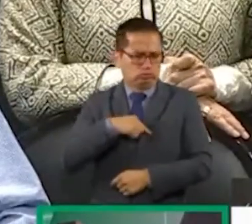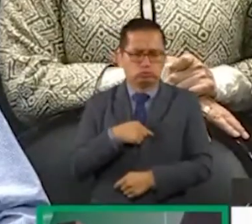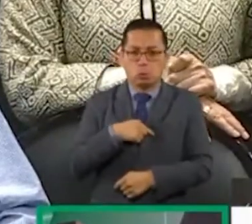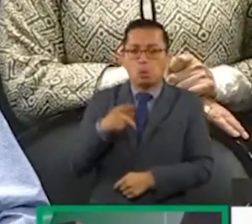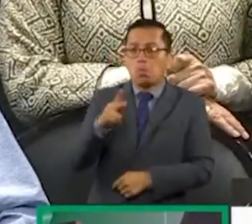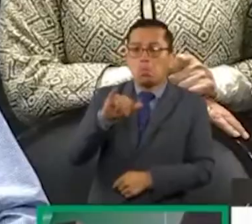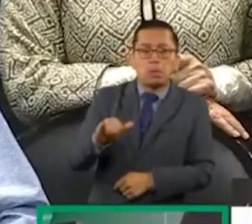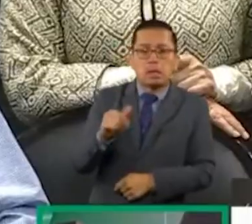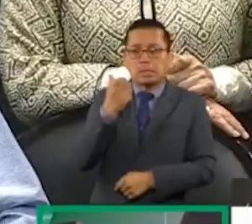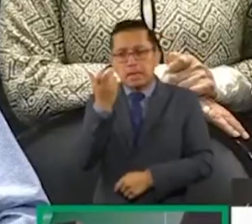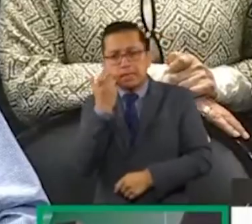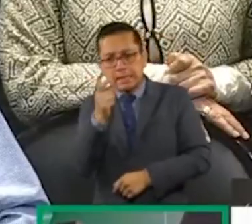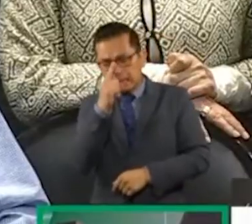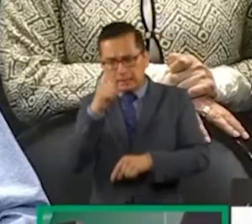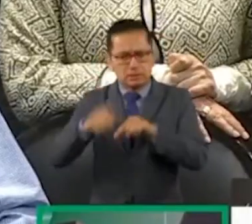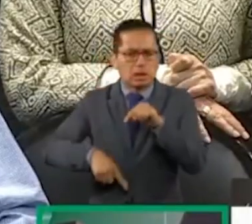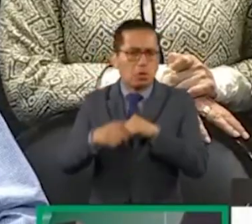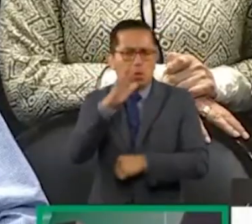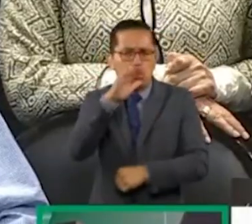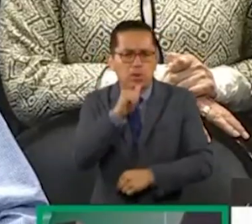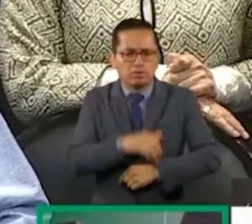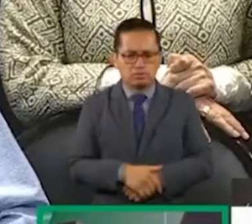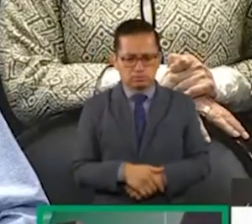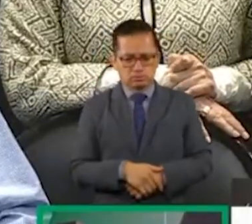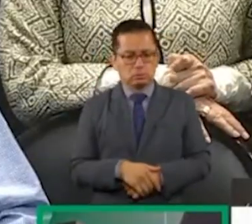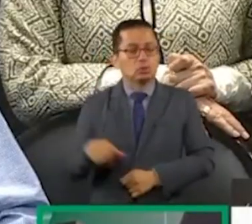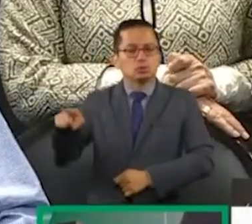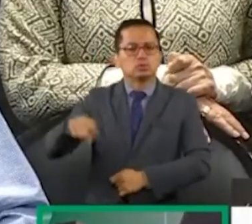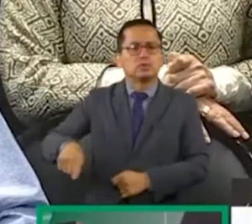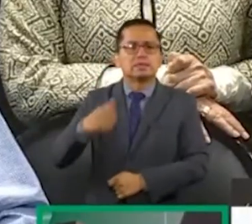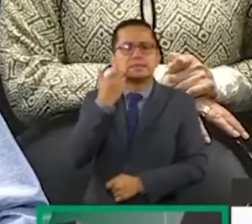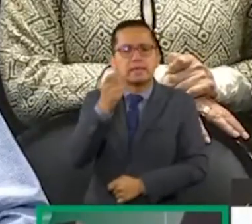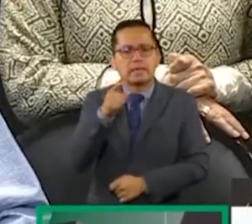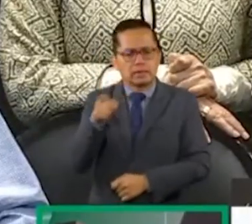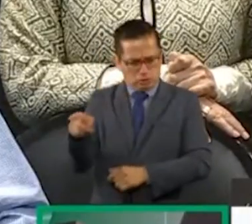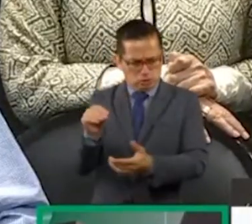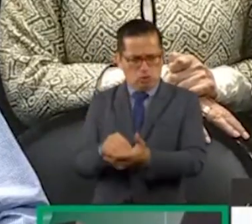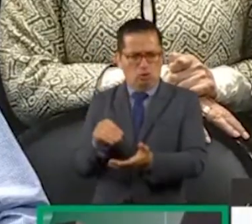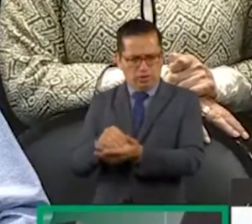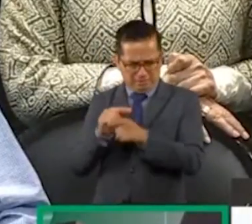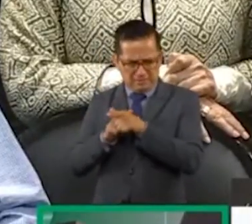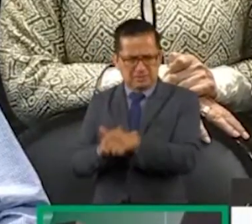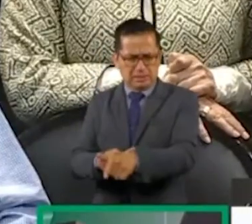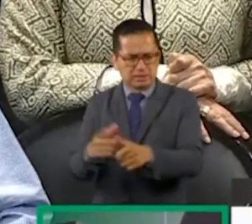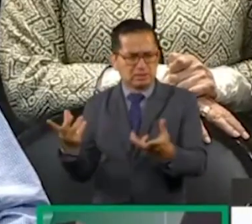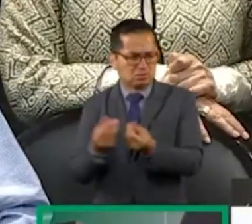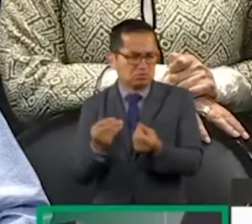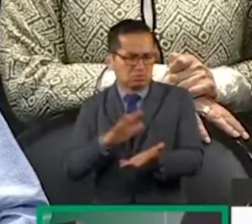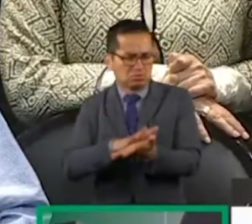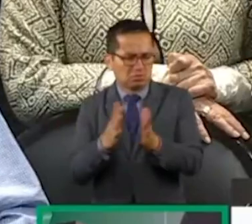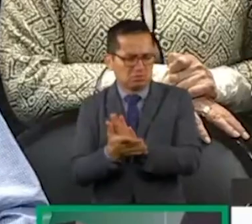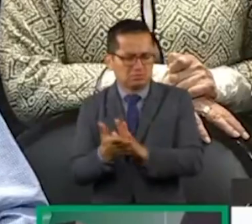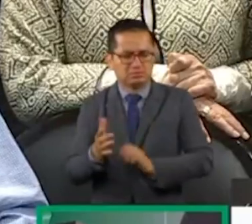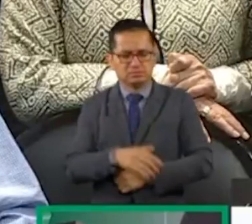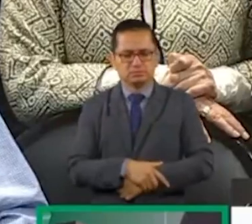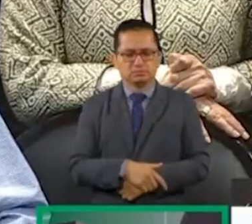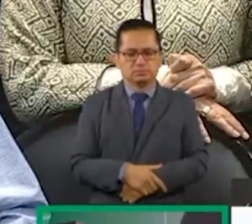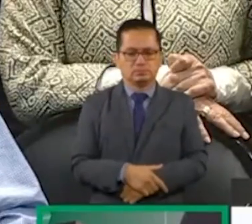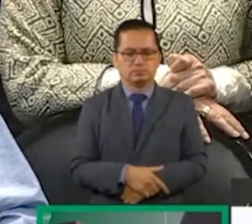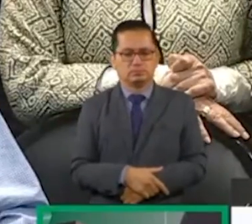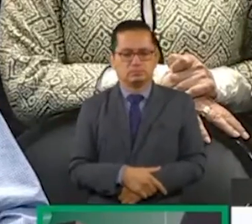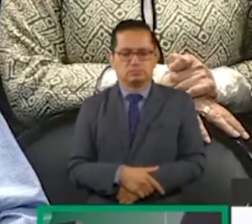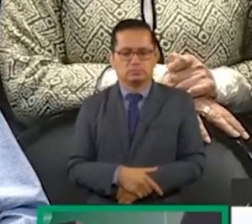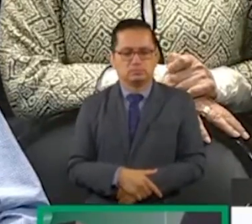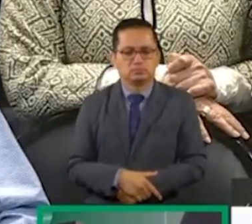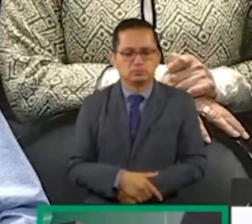a defender a quien los pusieron donde todavía se encuentran en sus curules. Y digo que es